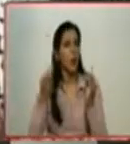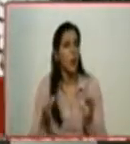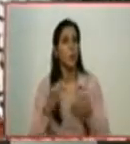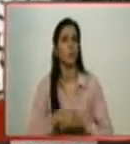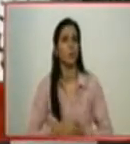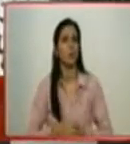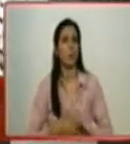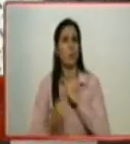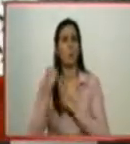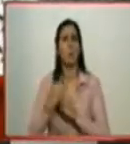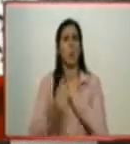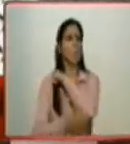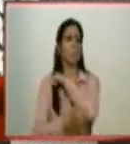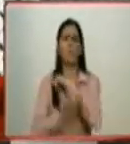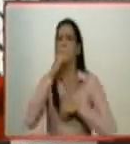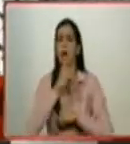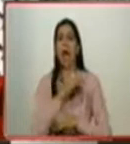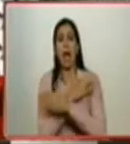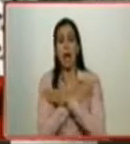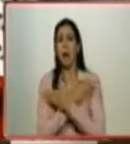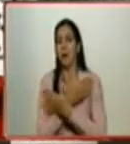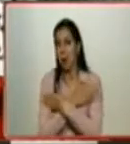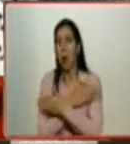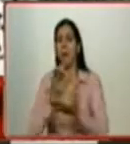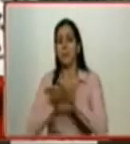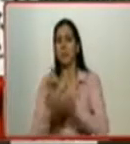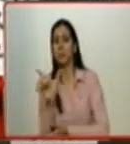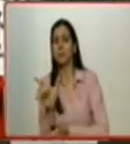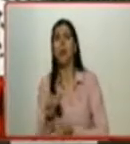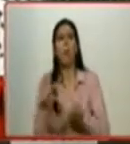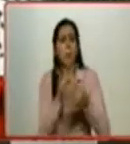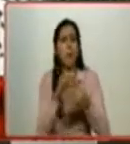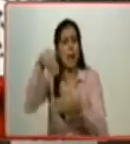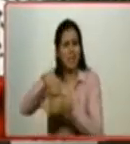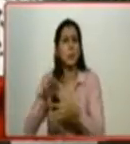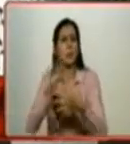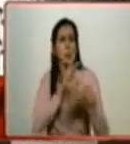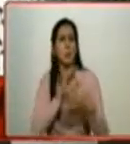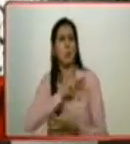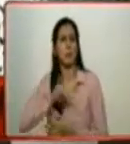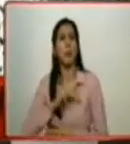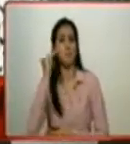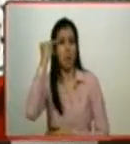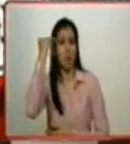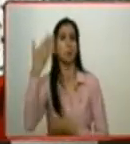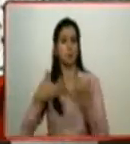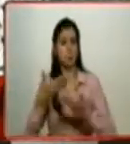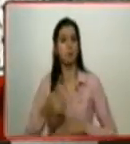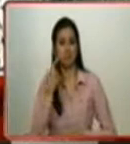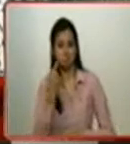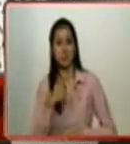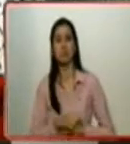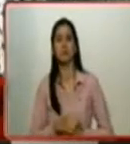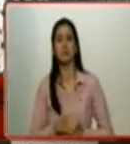ninguna mezquindad, a nuestros hermanos del PSU han dado una muestra de unidad interna, han dado una muestra de madurez y han